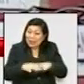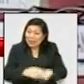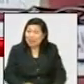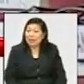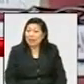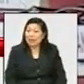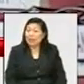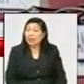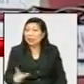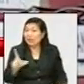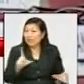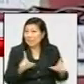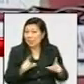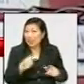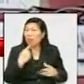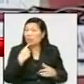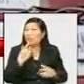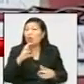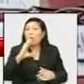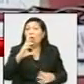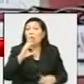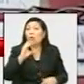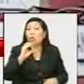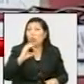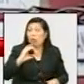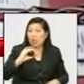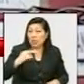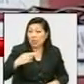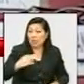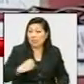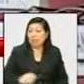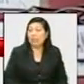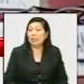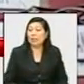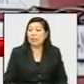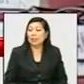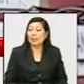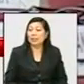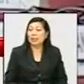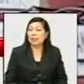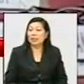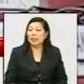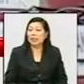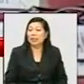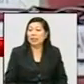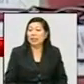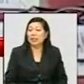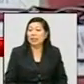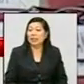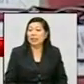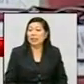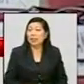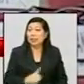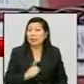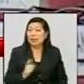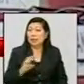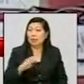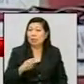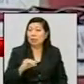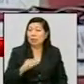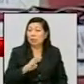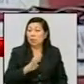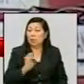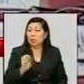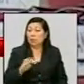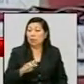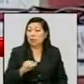que es el laboratorio que produce este producto, ellos acá dicen 100 miligramos y